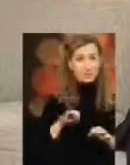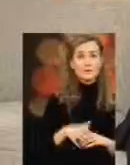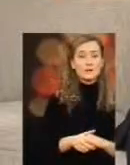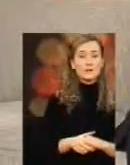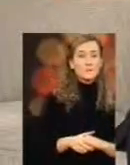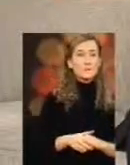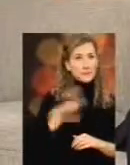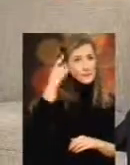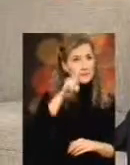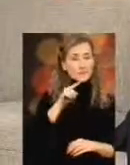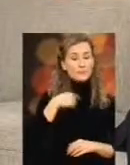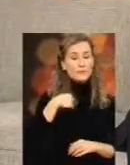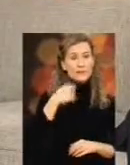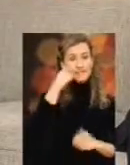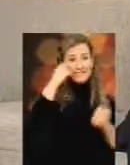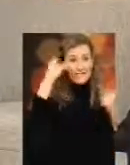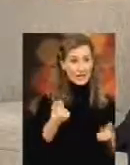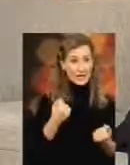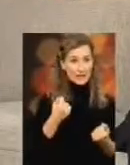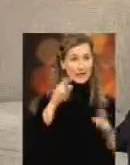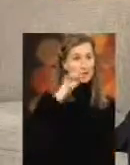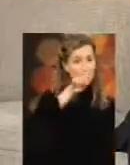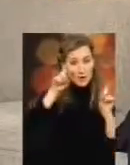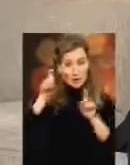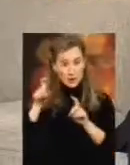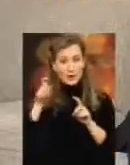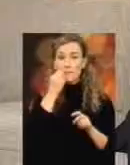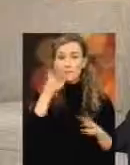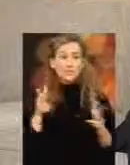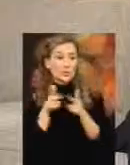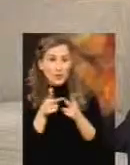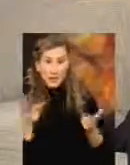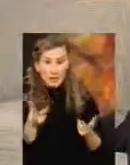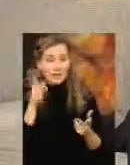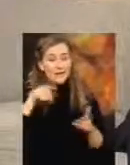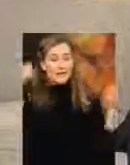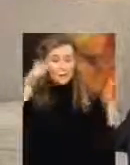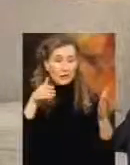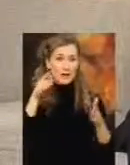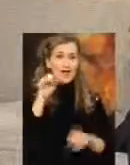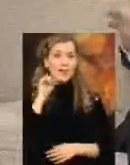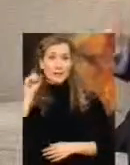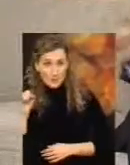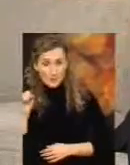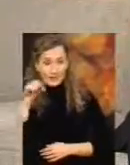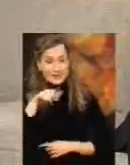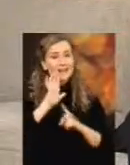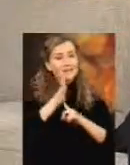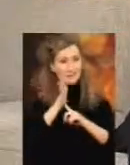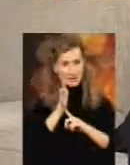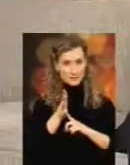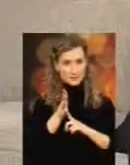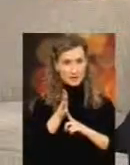mismo tiempo que la sanidad, que la educación, que el bienestar social y la atención a la